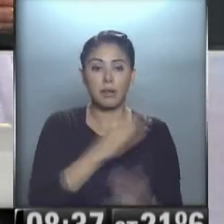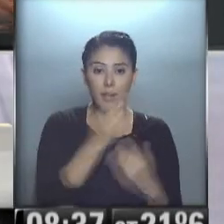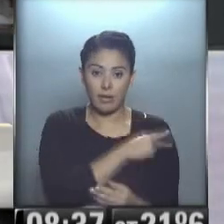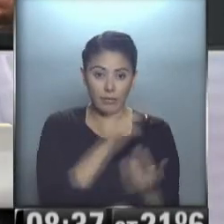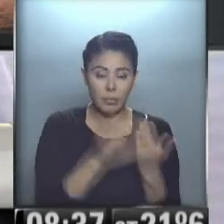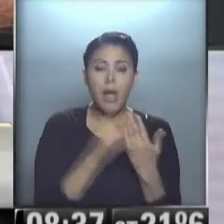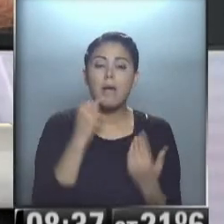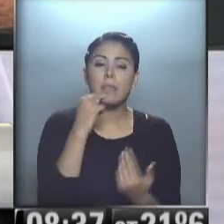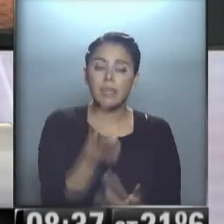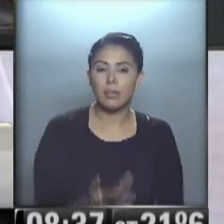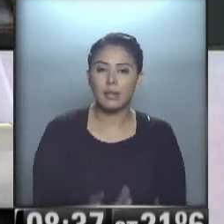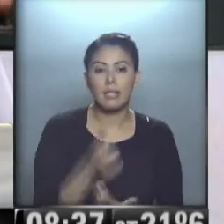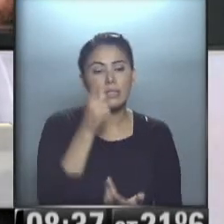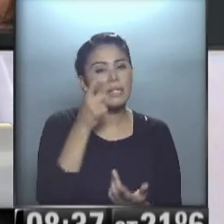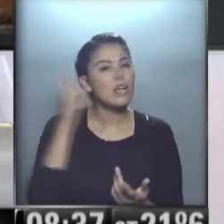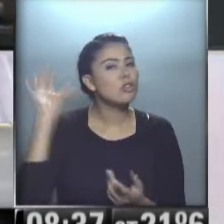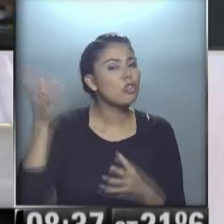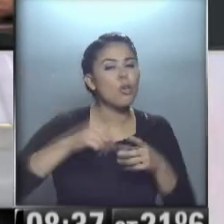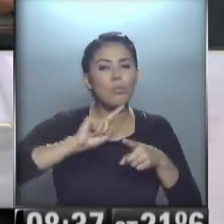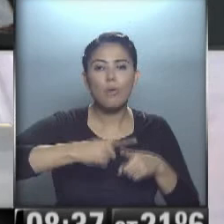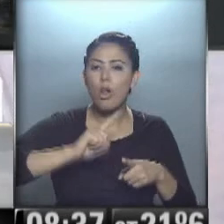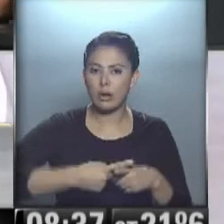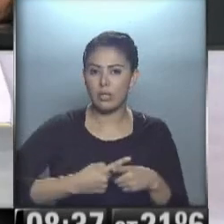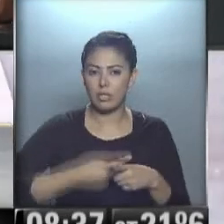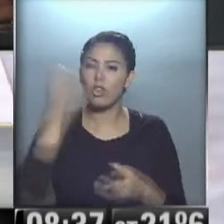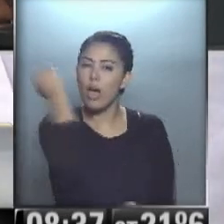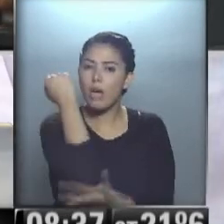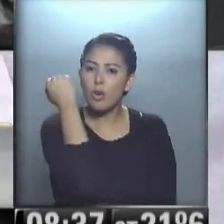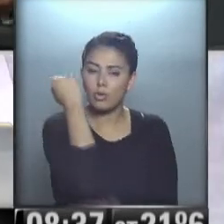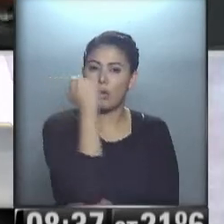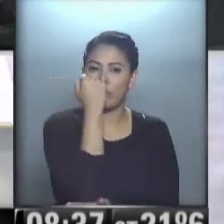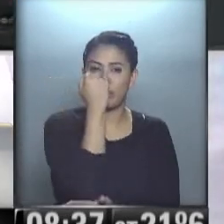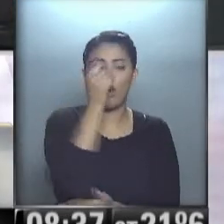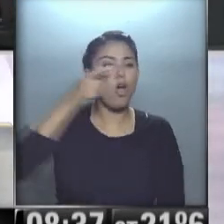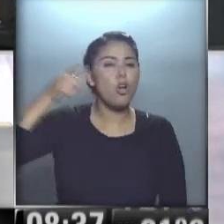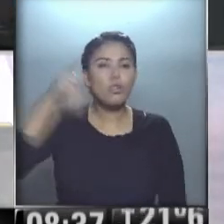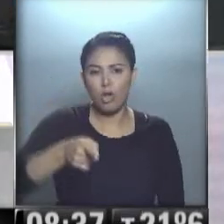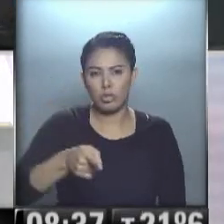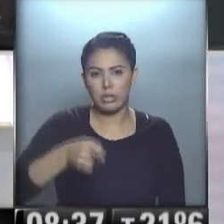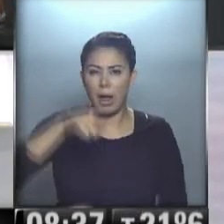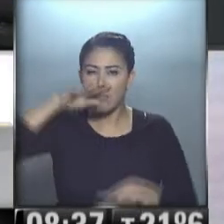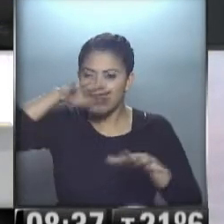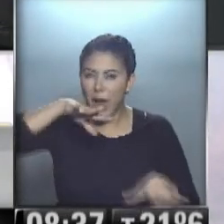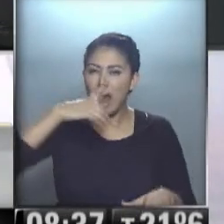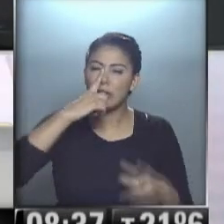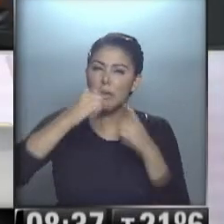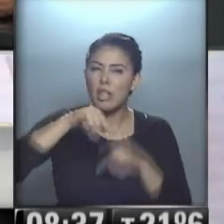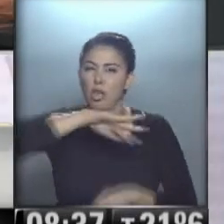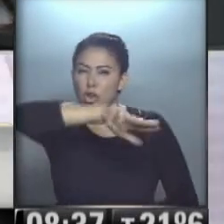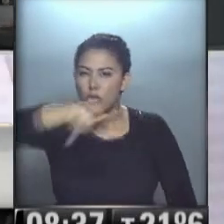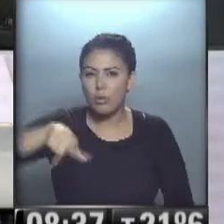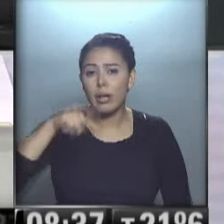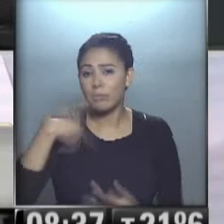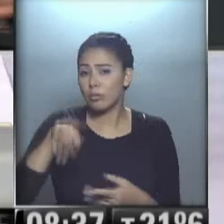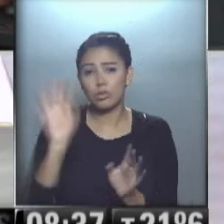haya un pronunciamiento de todo el arco político, de todo el arco económico, en contra de estas manifestaciones antidemocráticas